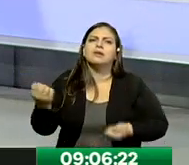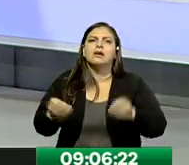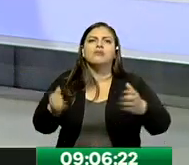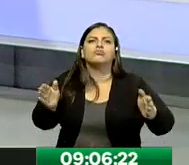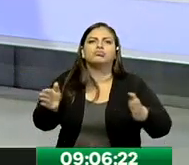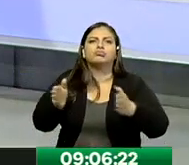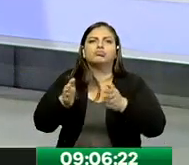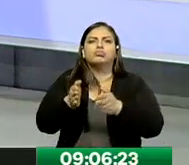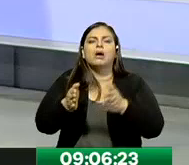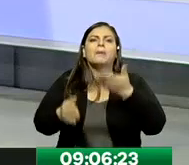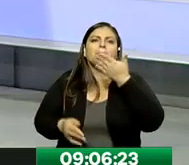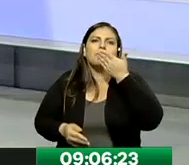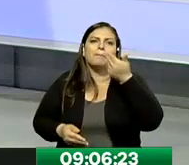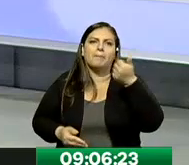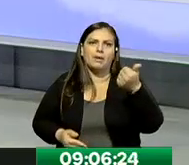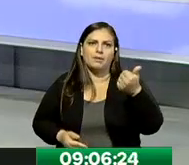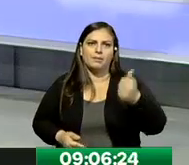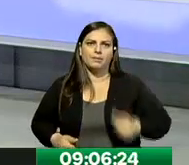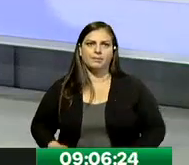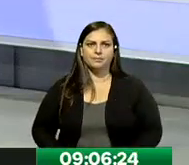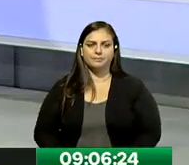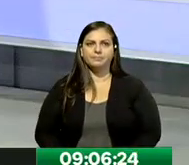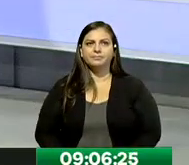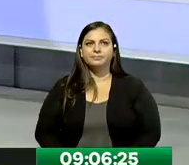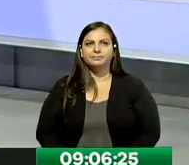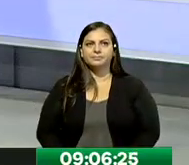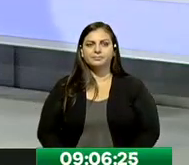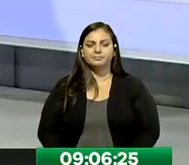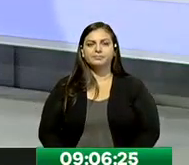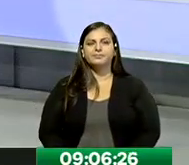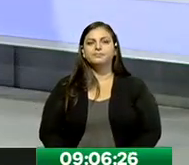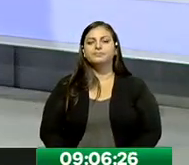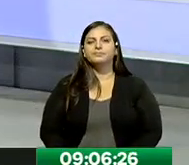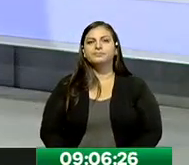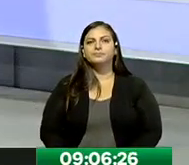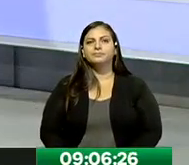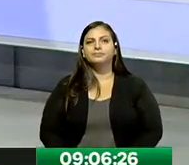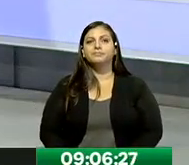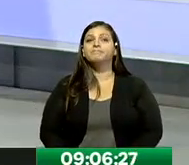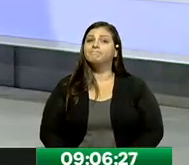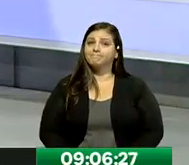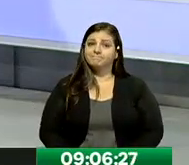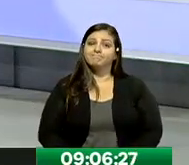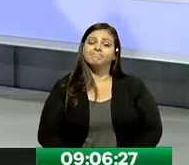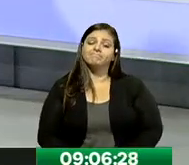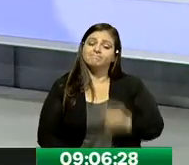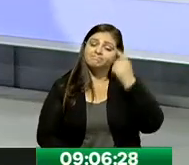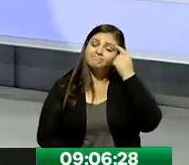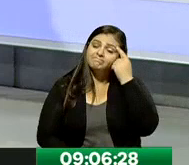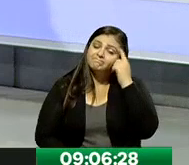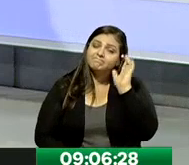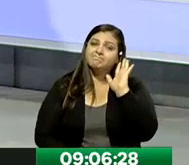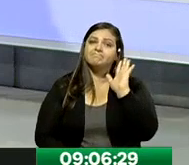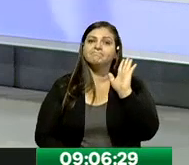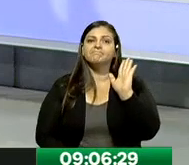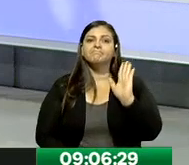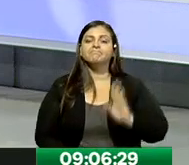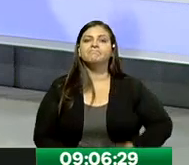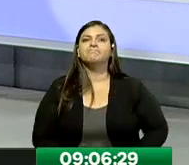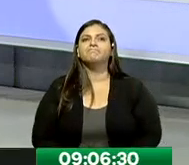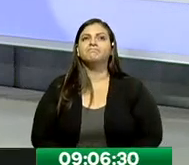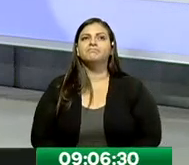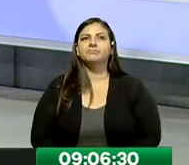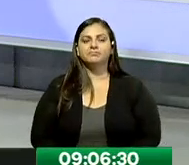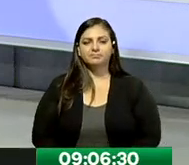calles transversales pequeñas, porque solo tienen los carros grandes. Entonces sería conveniente que Puerto Limpio, yo le oí